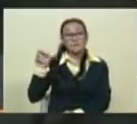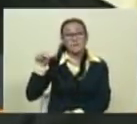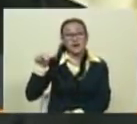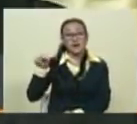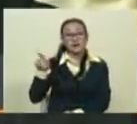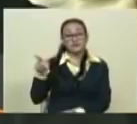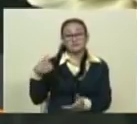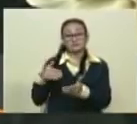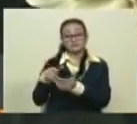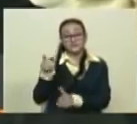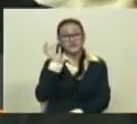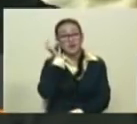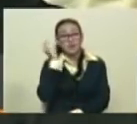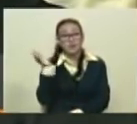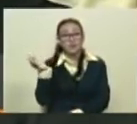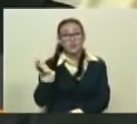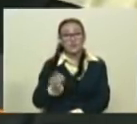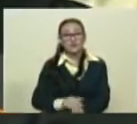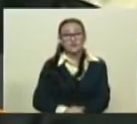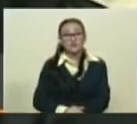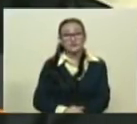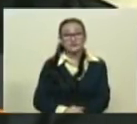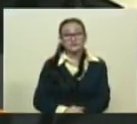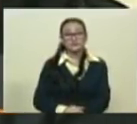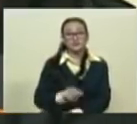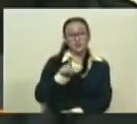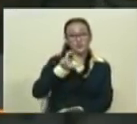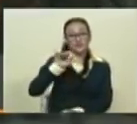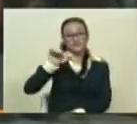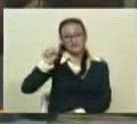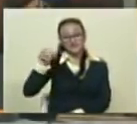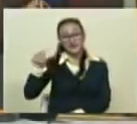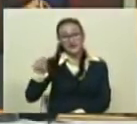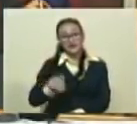Luisa Marbella Ortega Díaz.